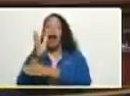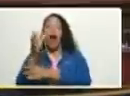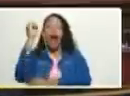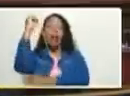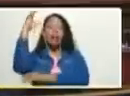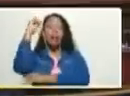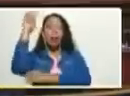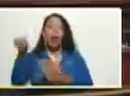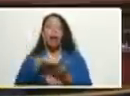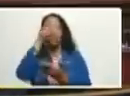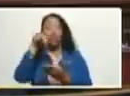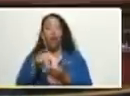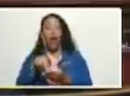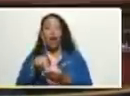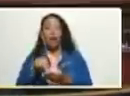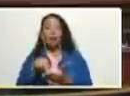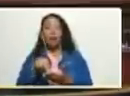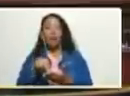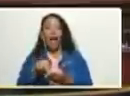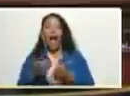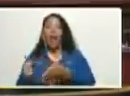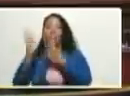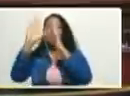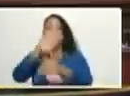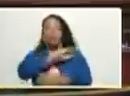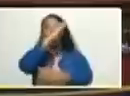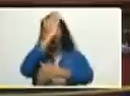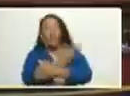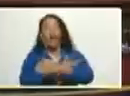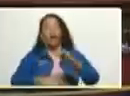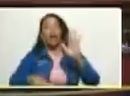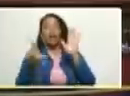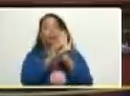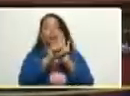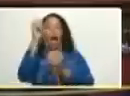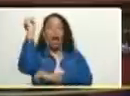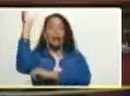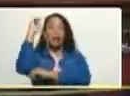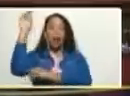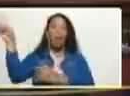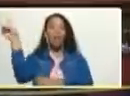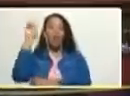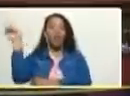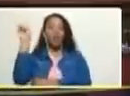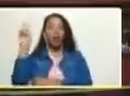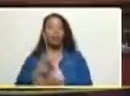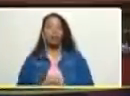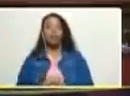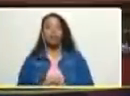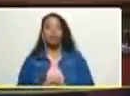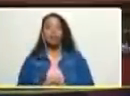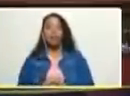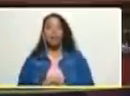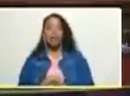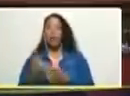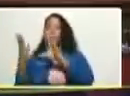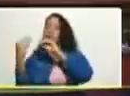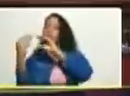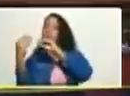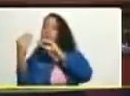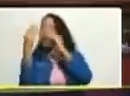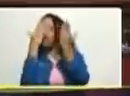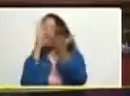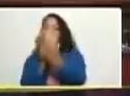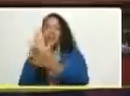Federal Legislativo, sede del poder parlamentario venezolano, y entenderse con esta junta